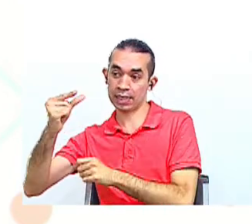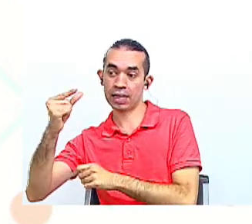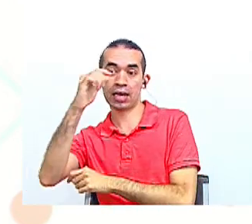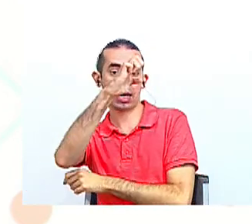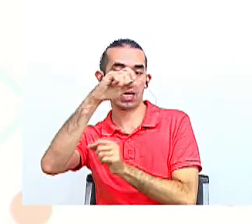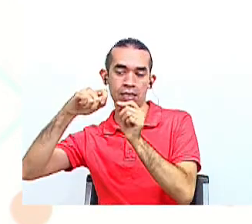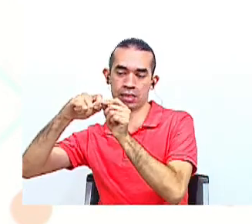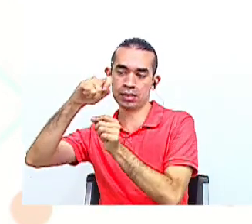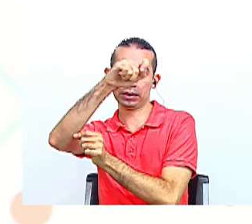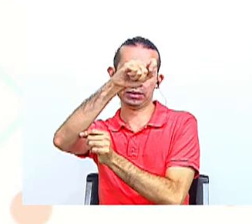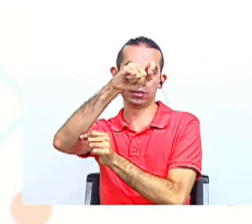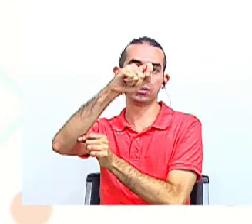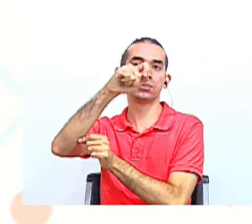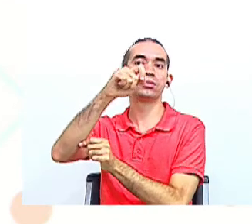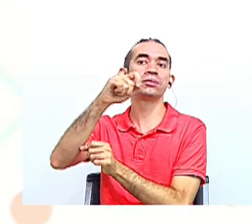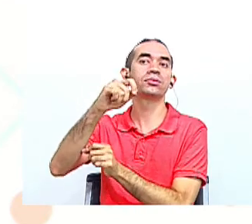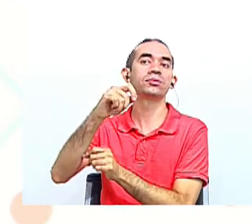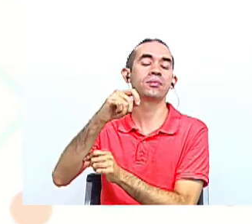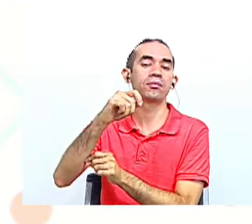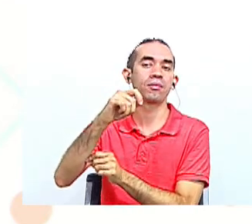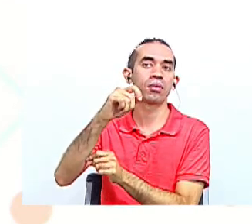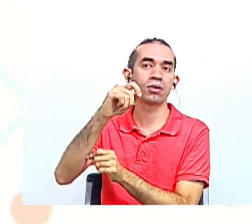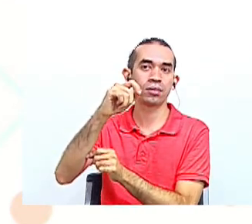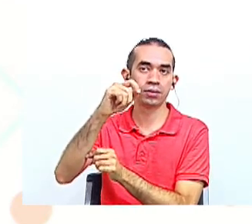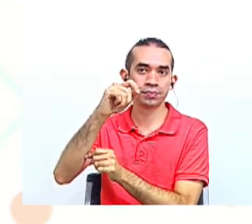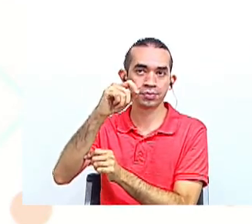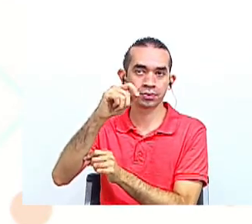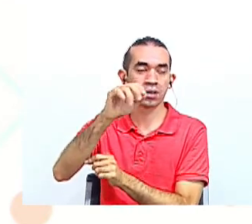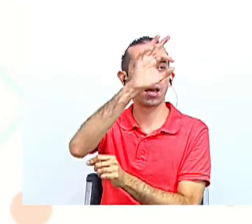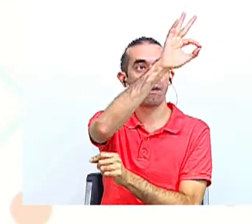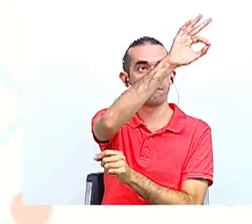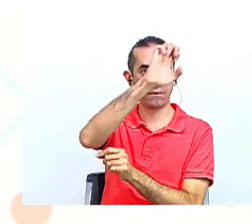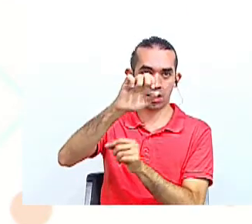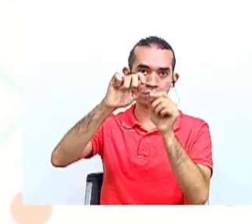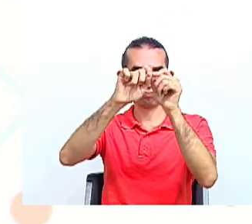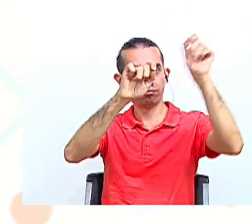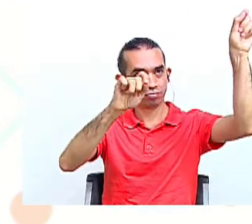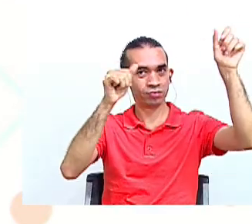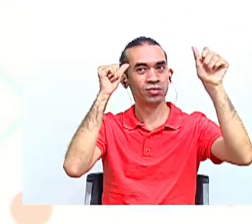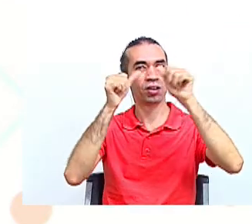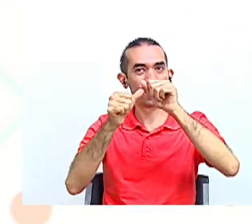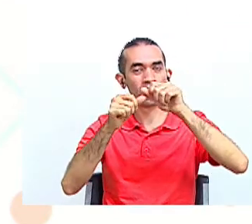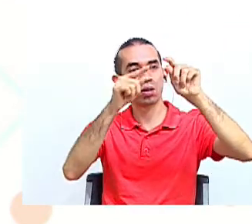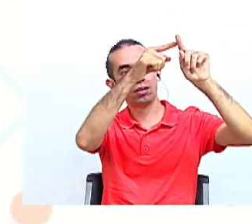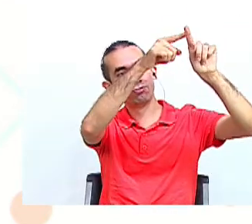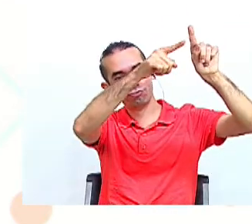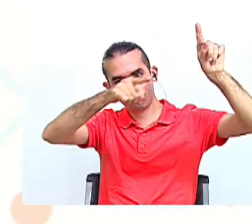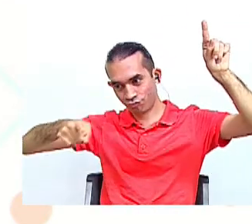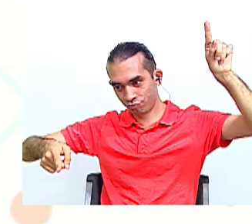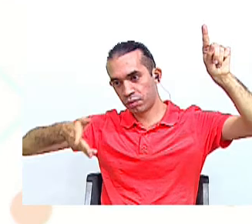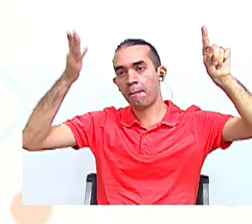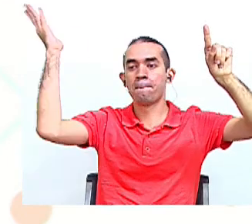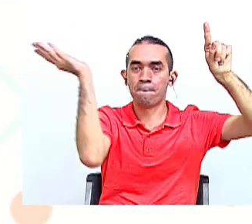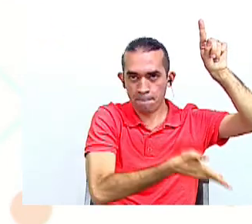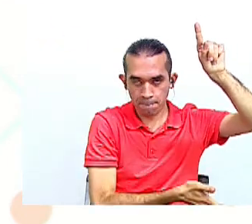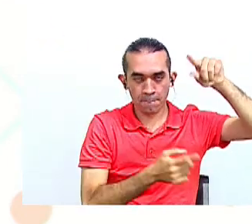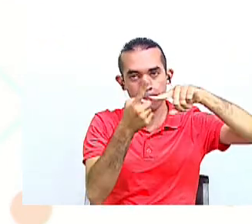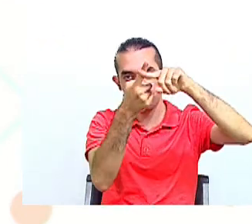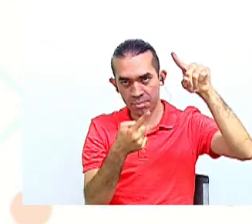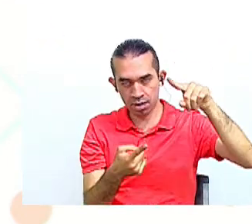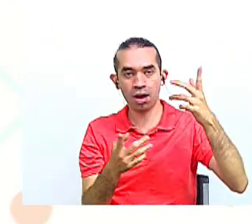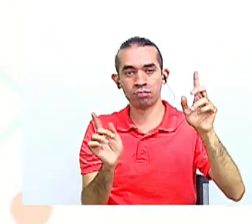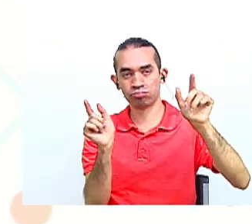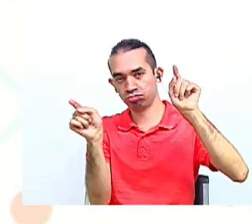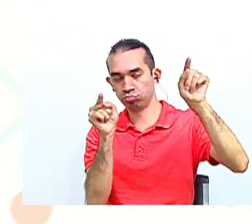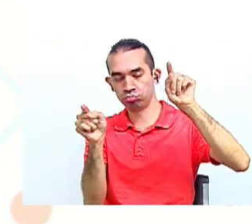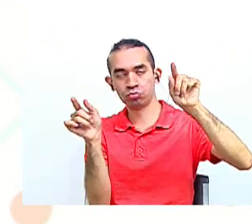FE? Porque recordemos que la diagonal GF se partió a la mitad y entonces ambos segmentos